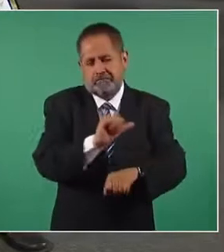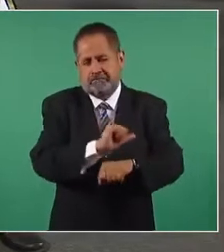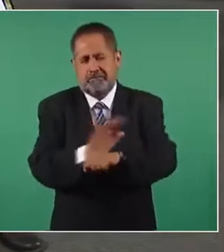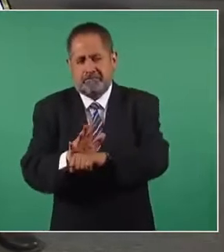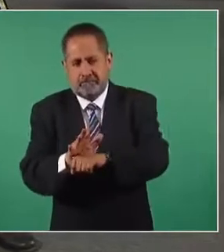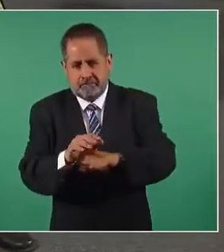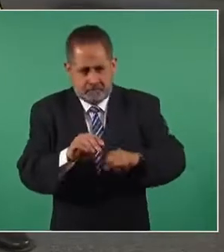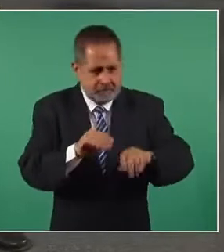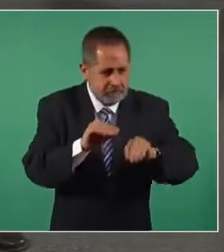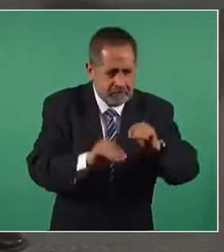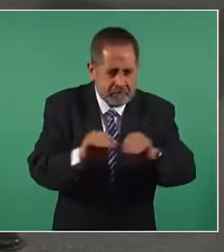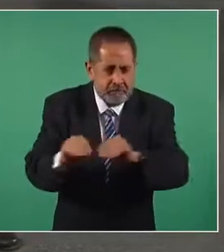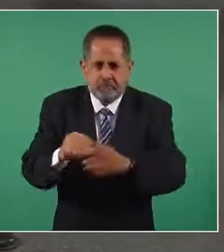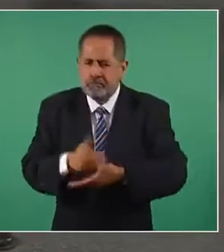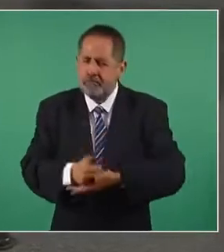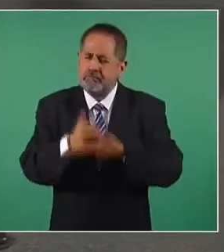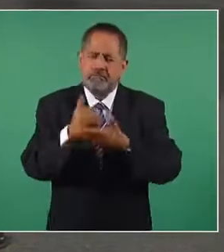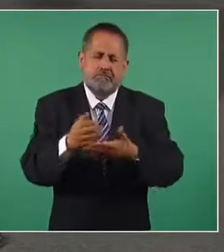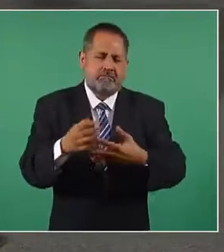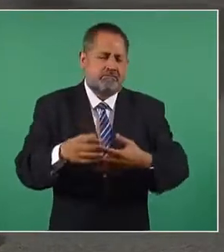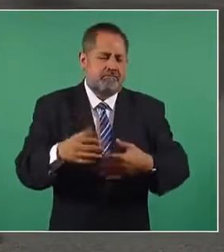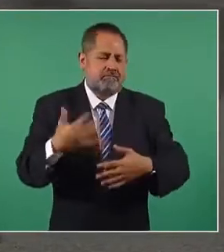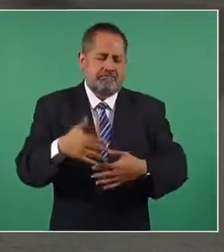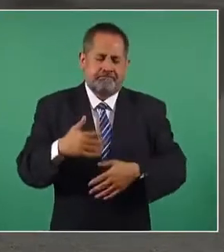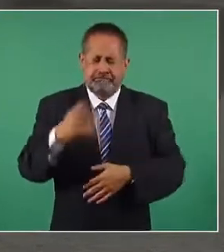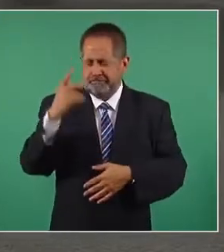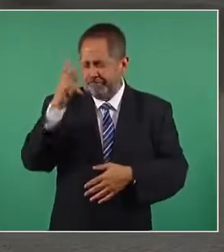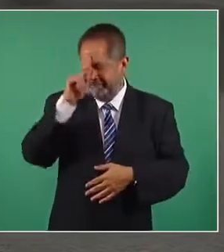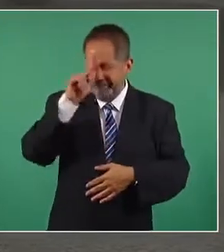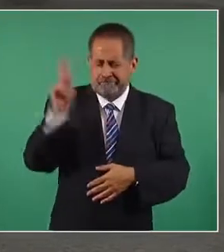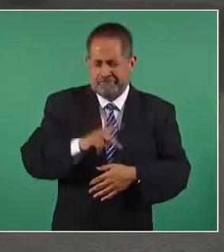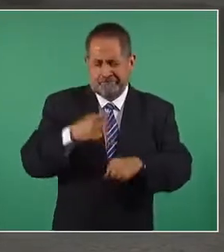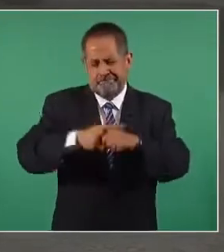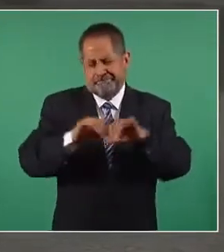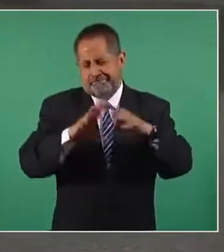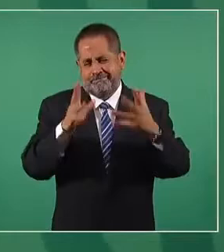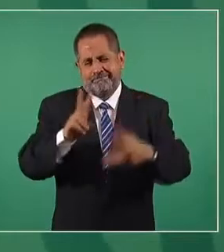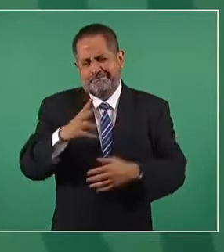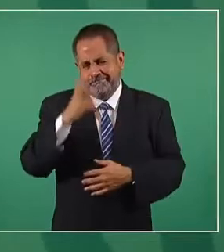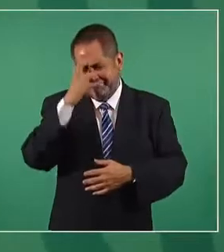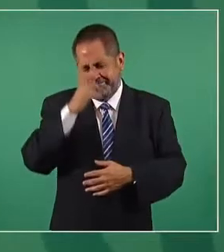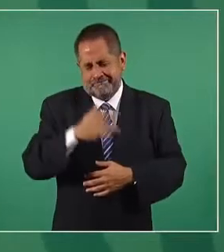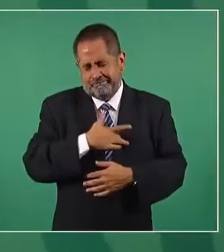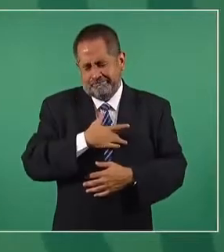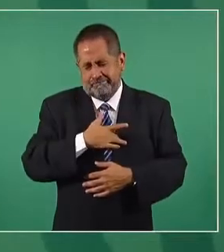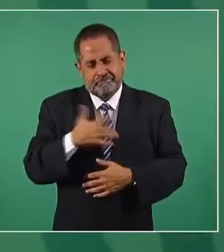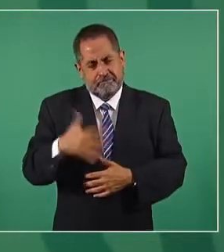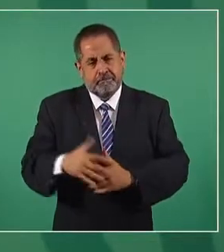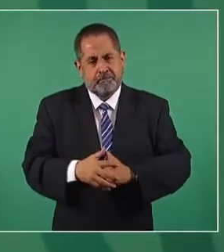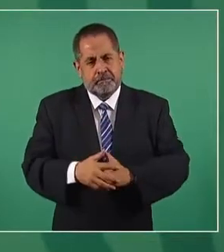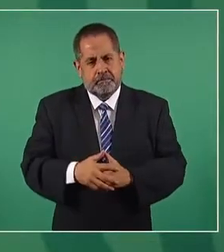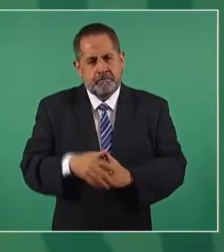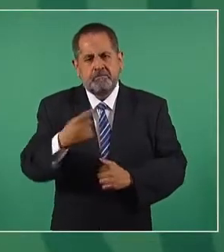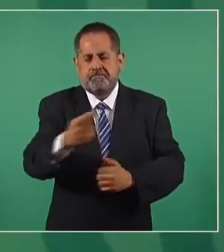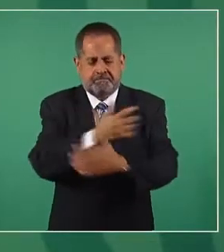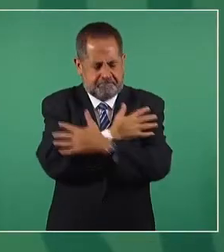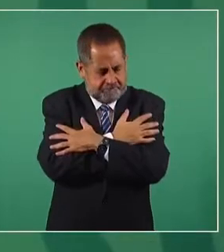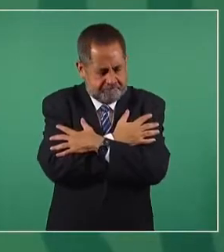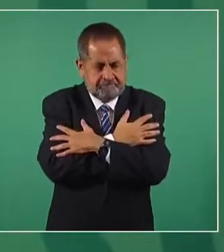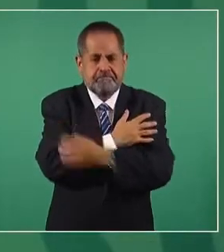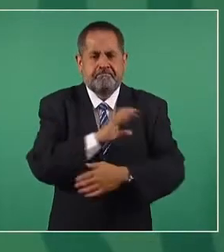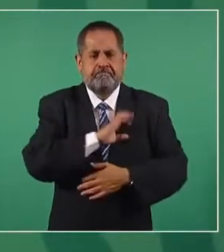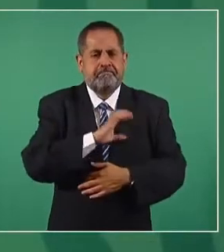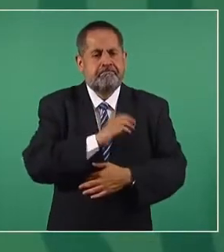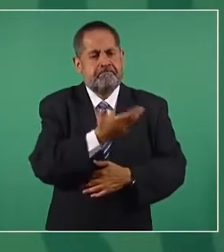por esta terrible pandemia que tanta tristeza nos ha dejado. Un abrazo